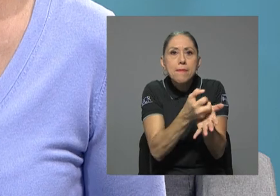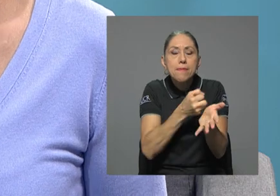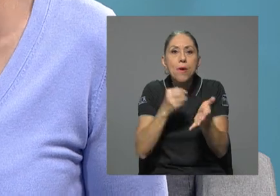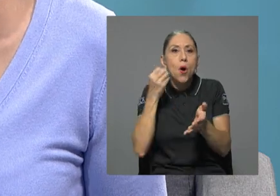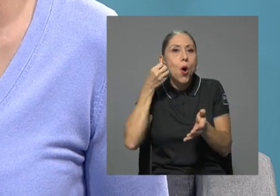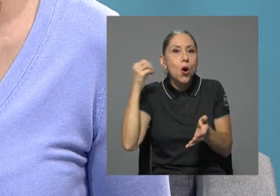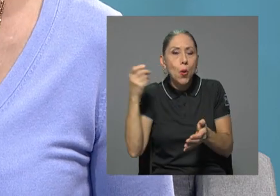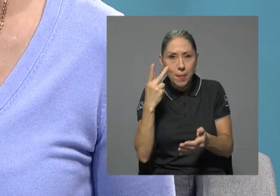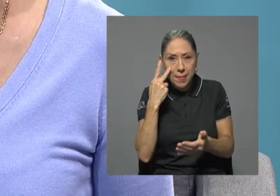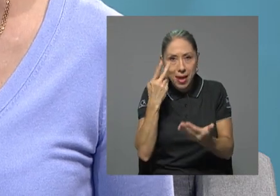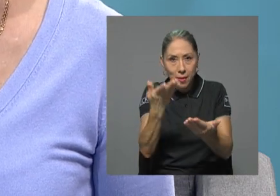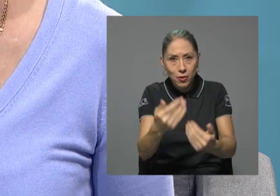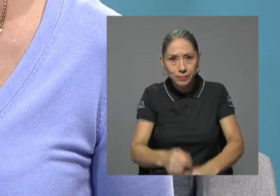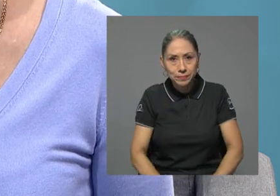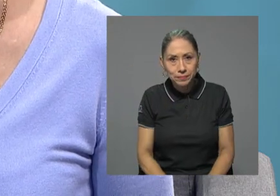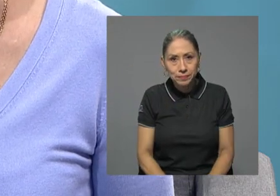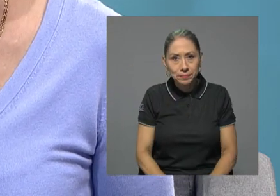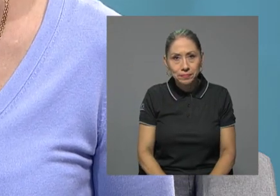veamos